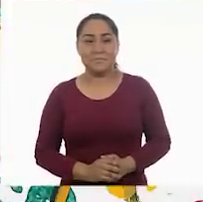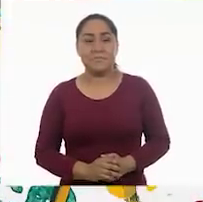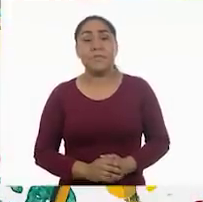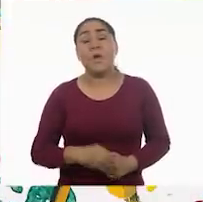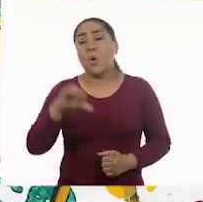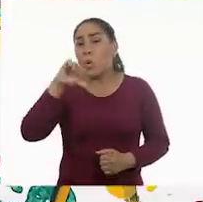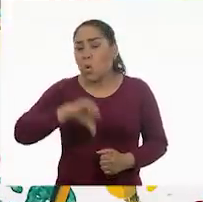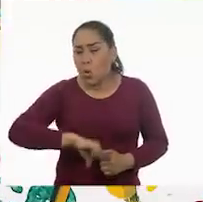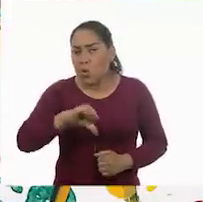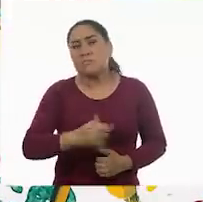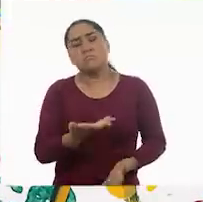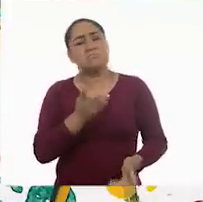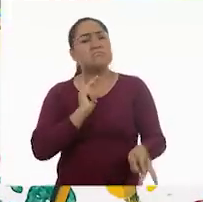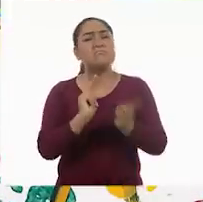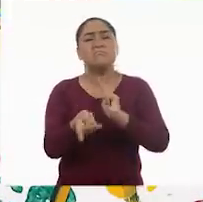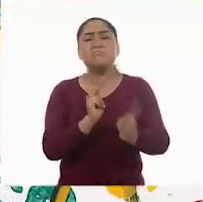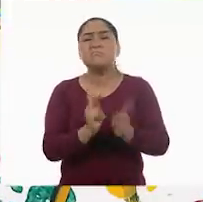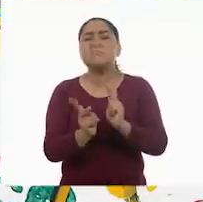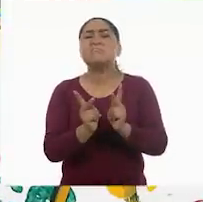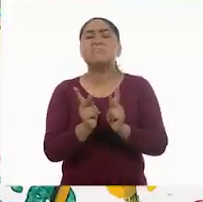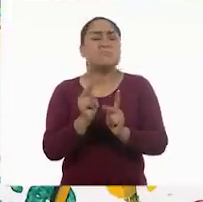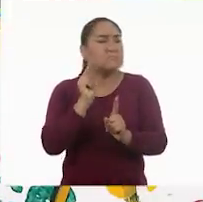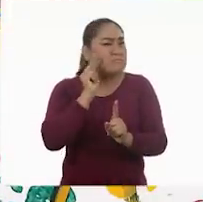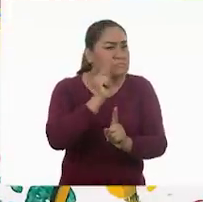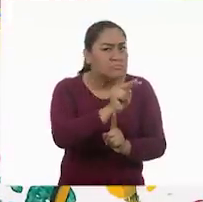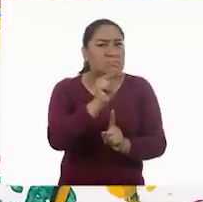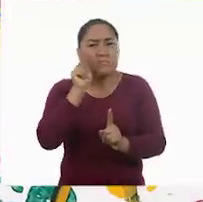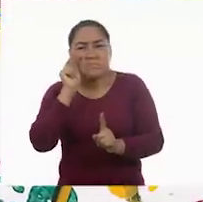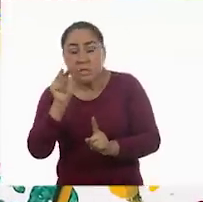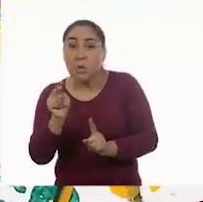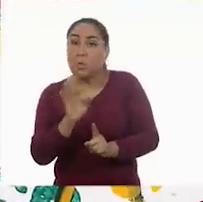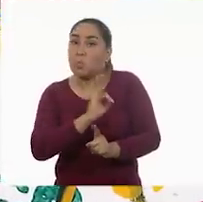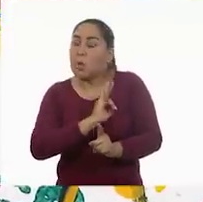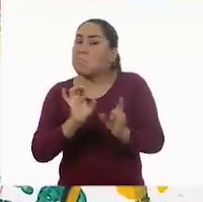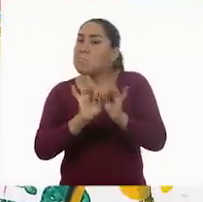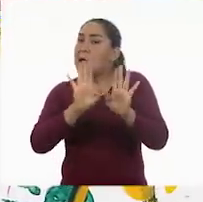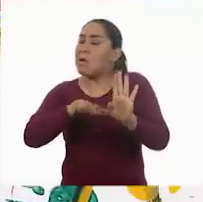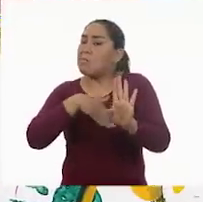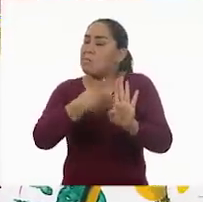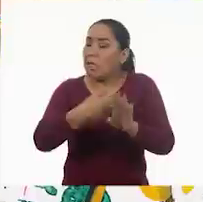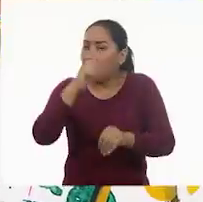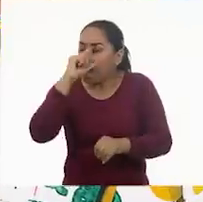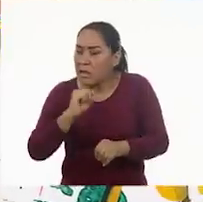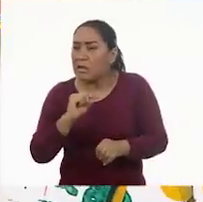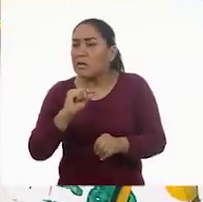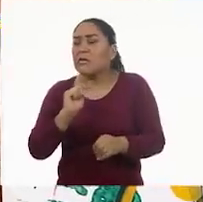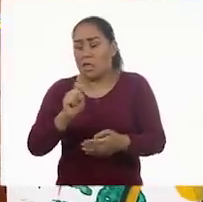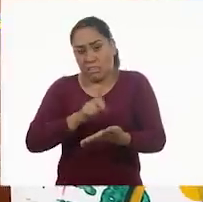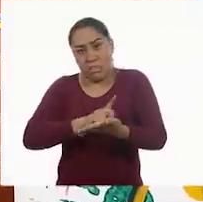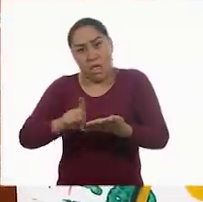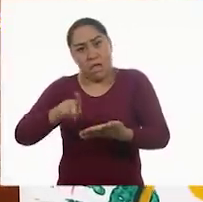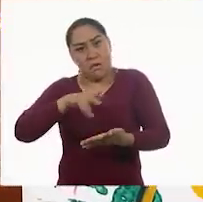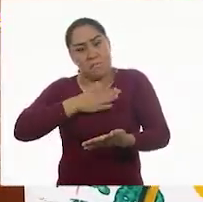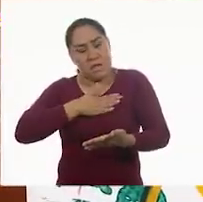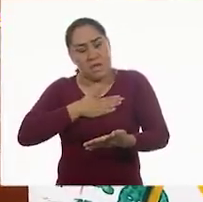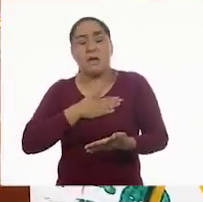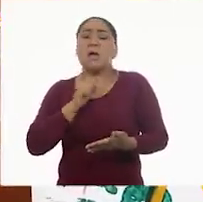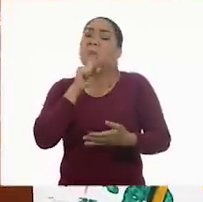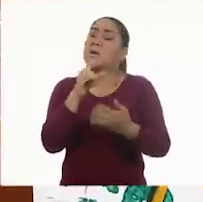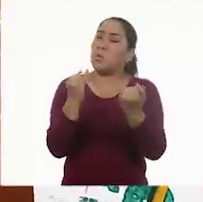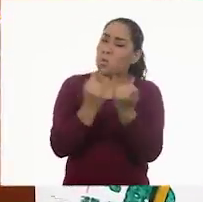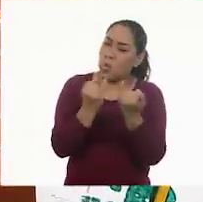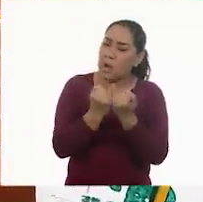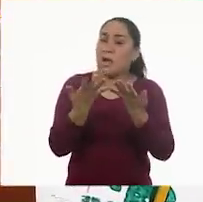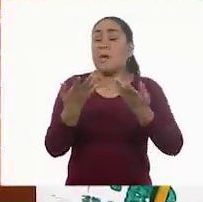El día de hoy platicaremos acerca de las situaciones donde se pueden vulnerar nuestros derechos, así como de las personas